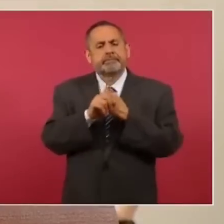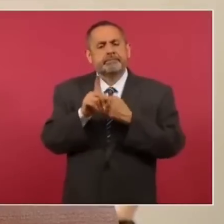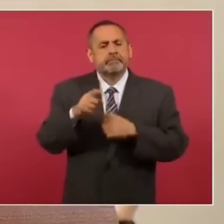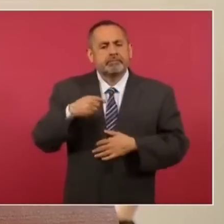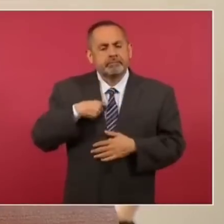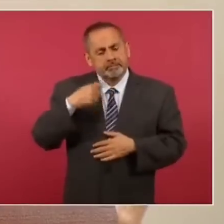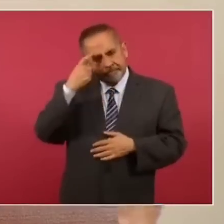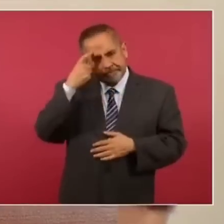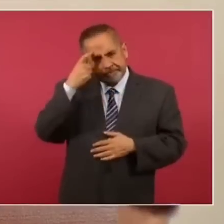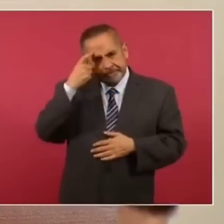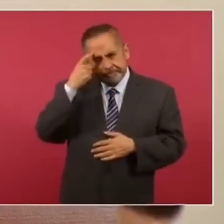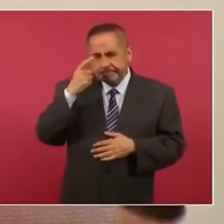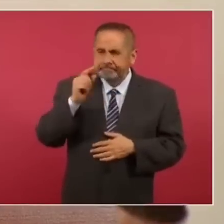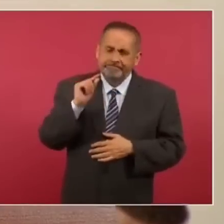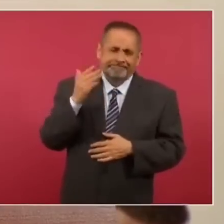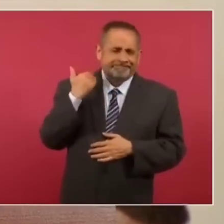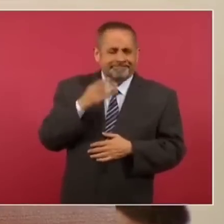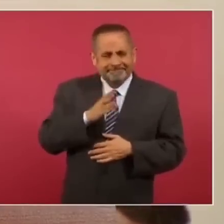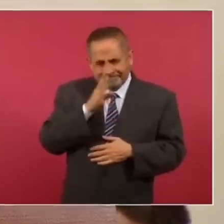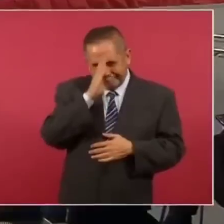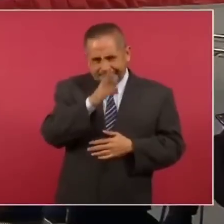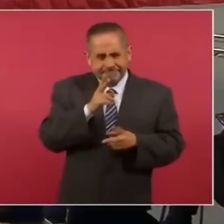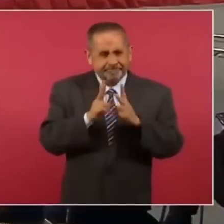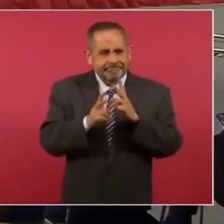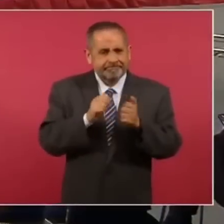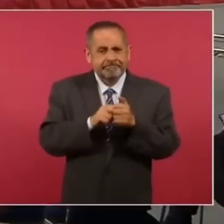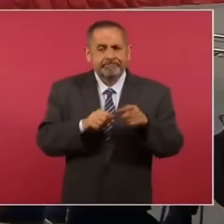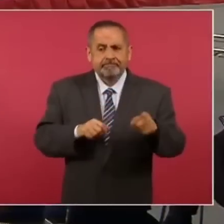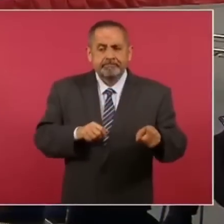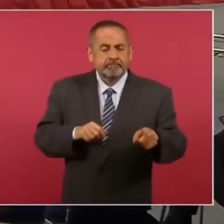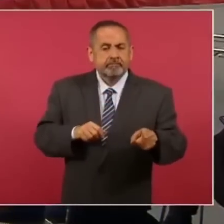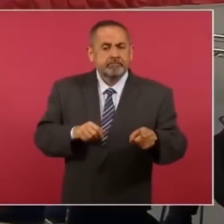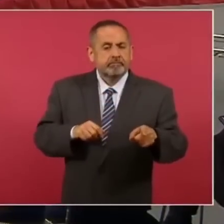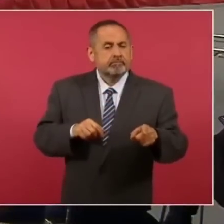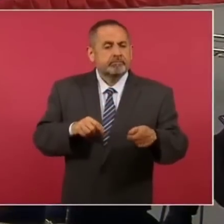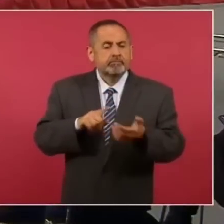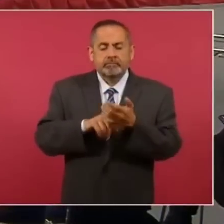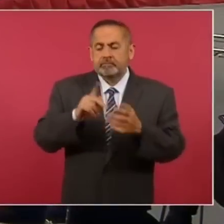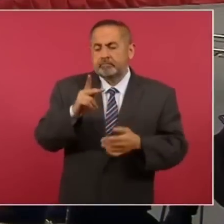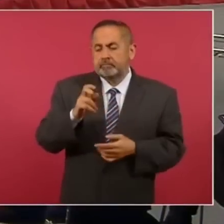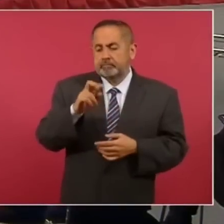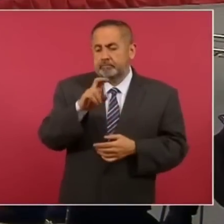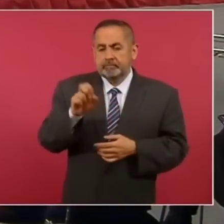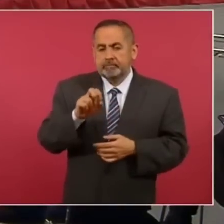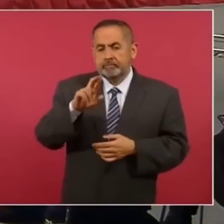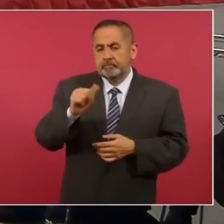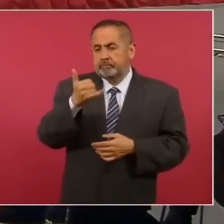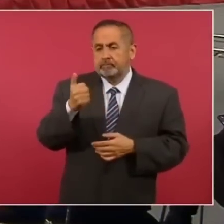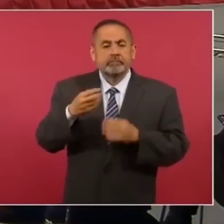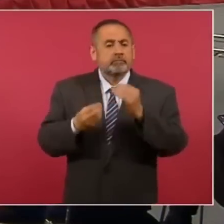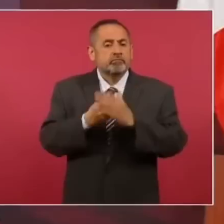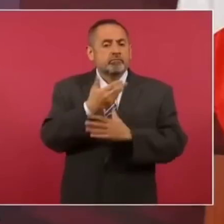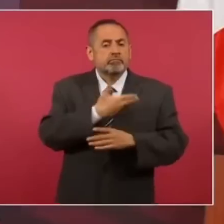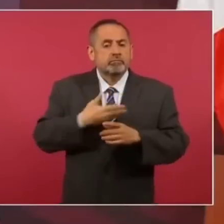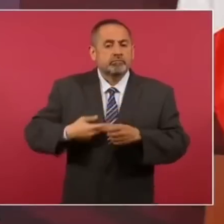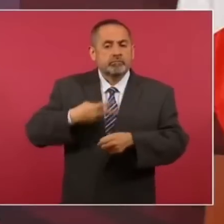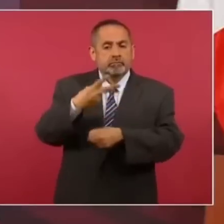me he dirigido recientemente, a partir de que el ministro Pérez Dayán fue nombrado presidente de la segunda sala,